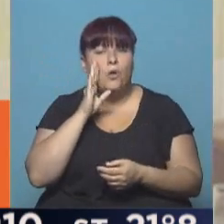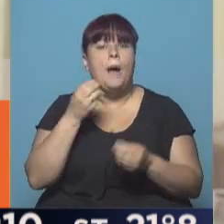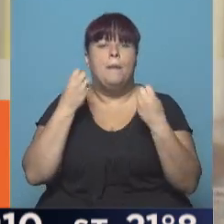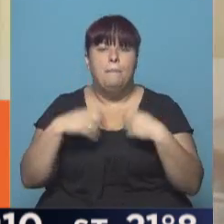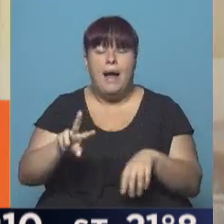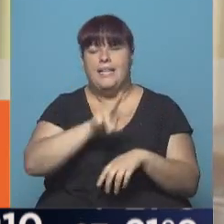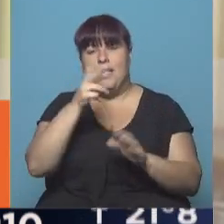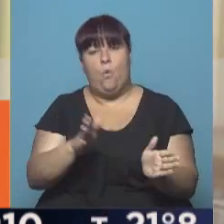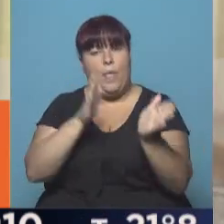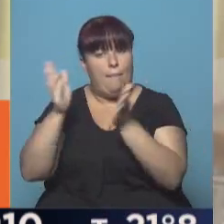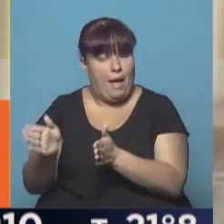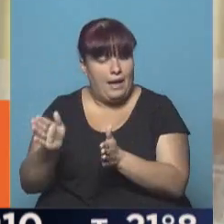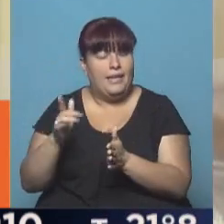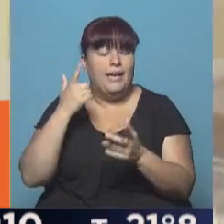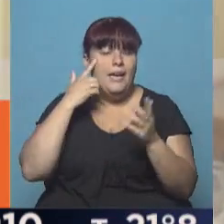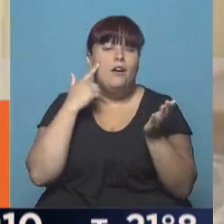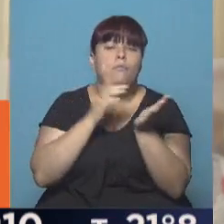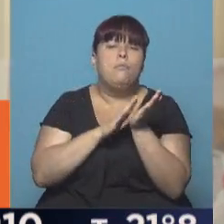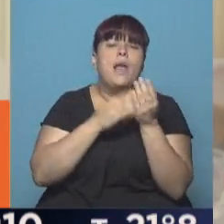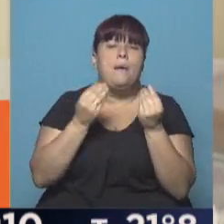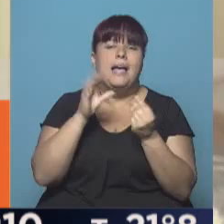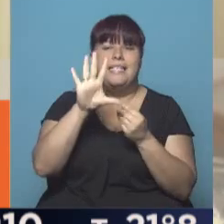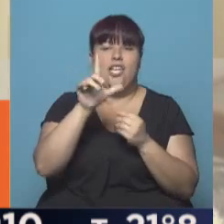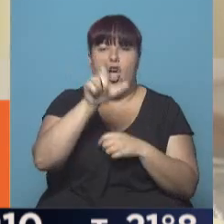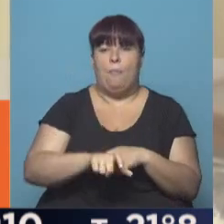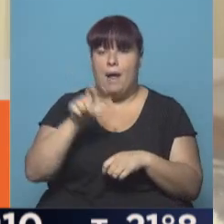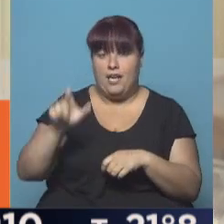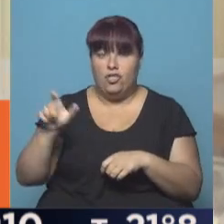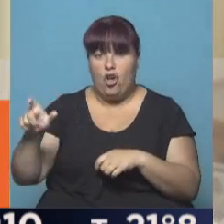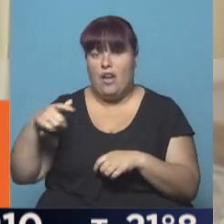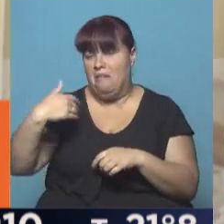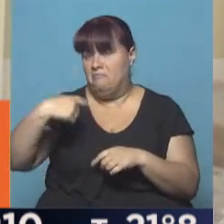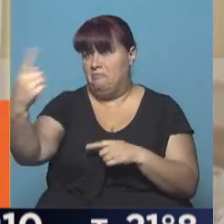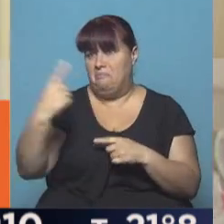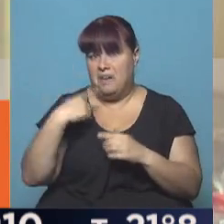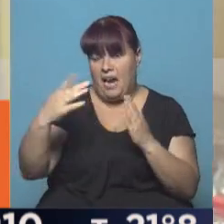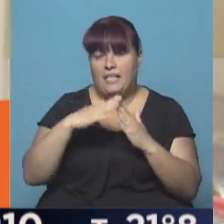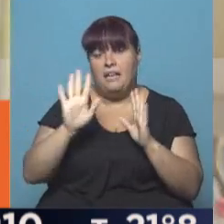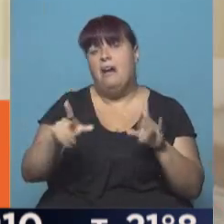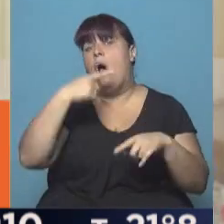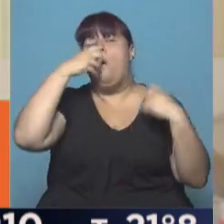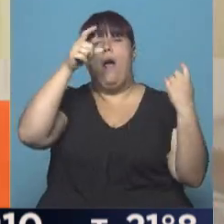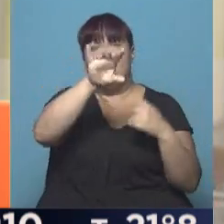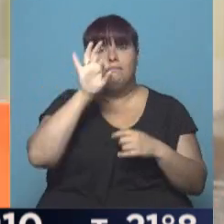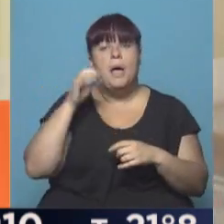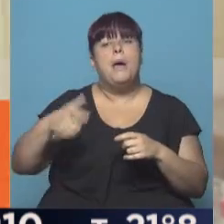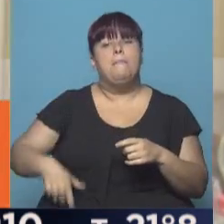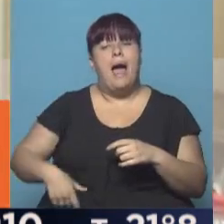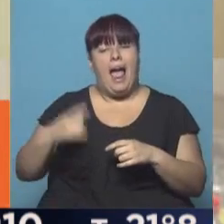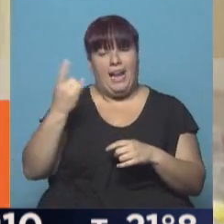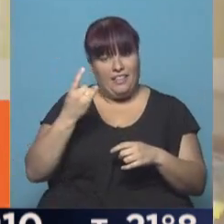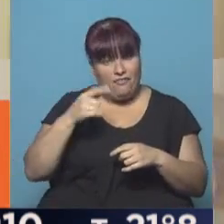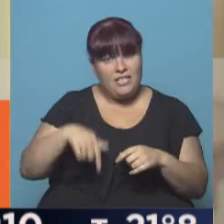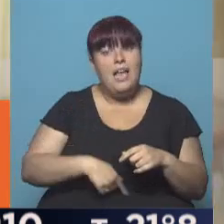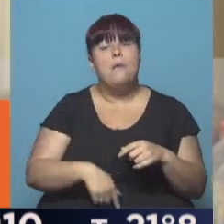iniciar la segunda etapa que se practicó básicamente en cinco pacientes de manera ambulatoria y también de forma remota con este páncreas artificial la